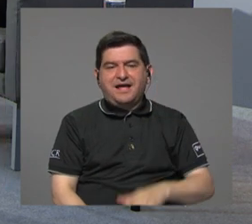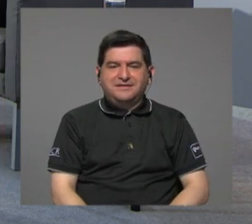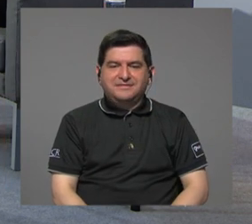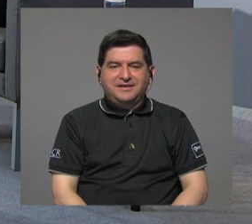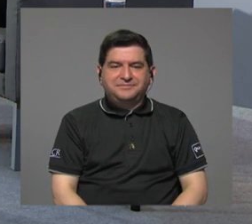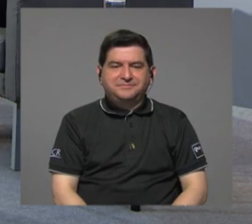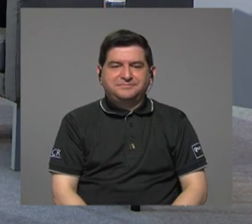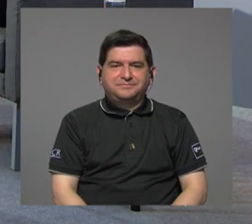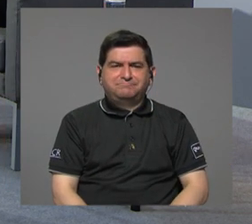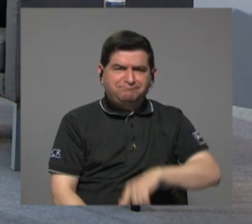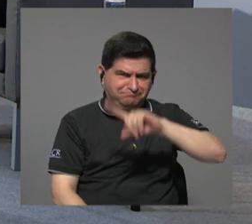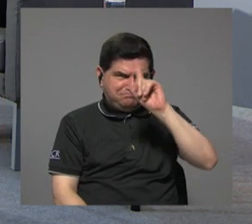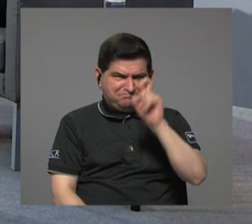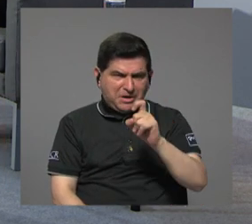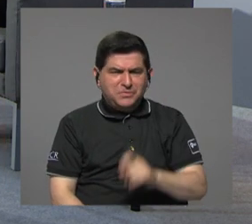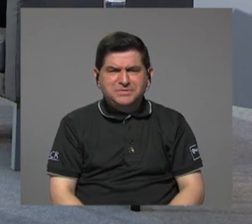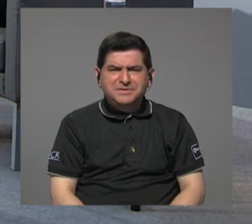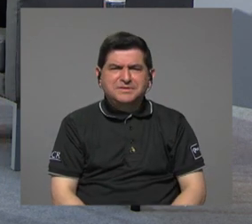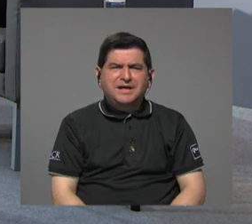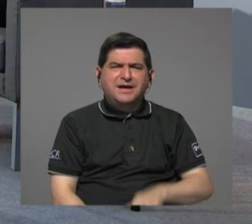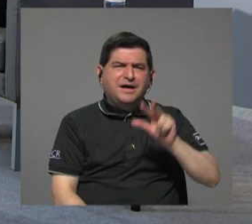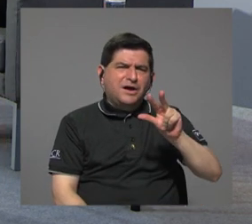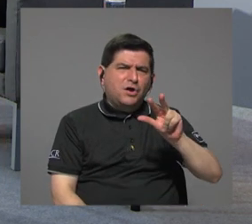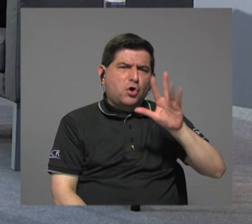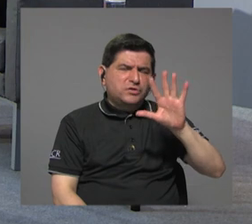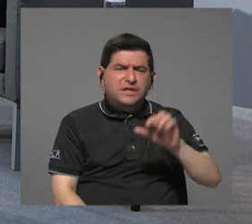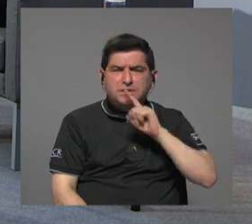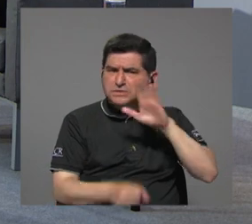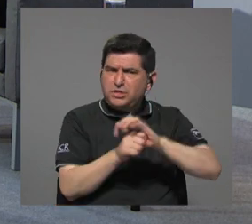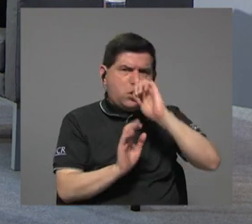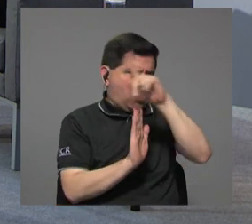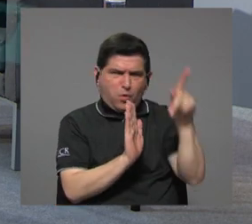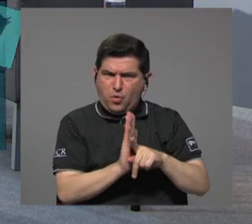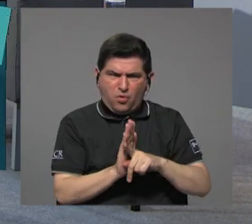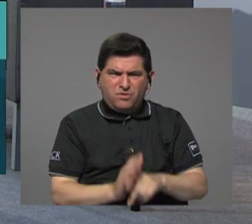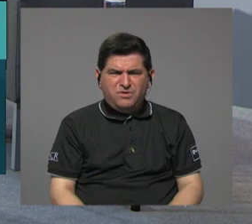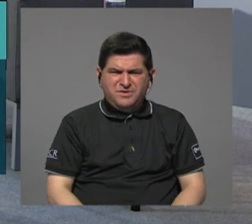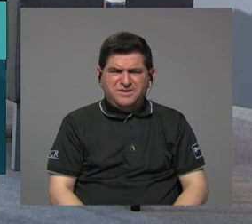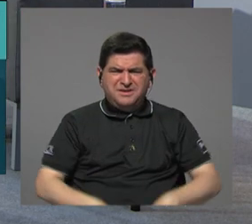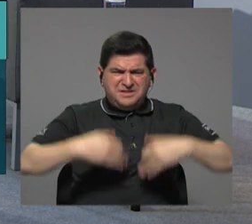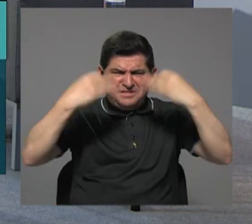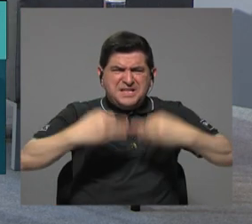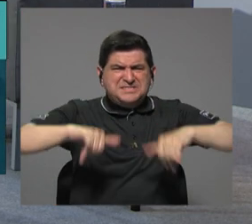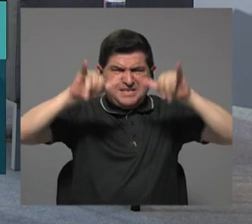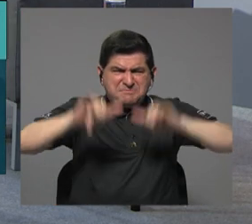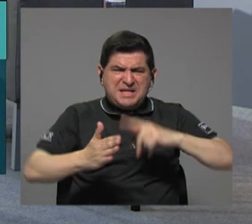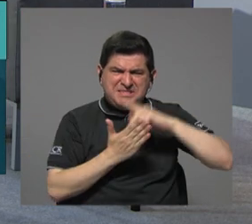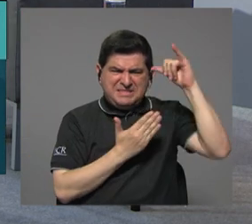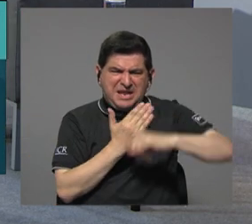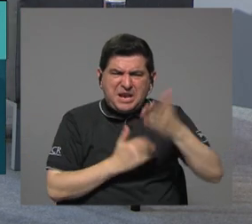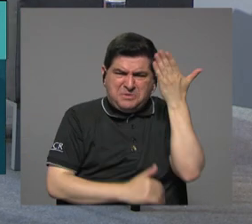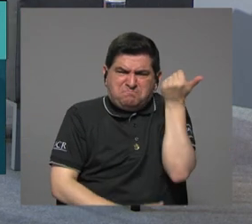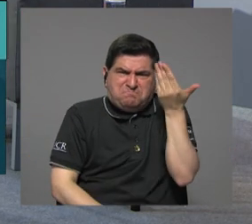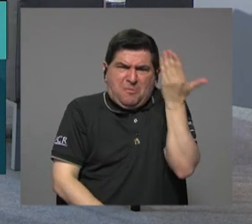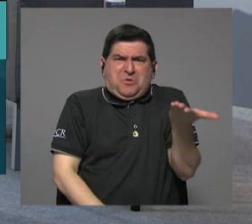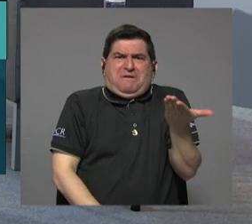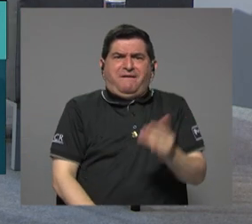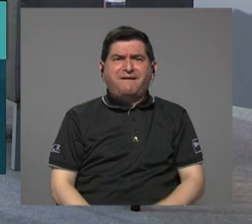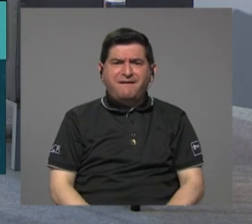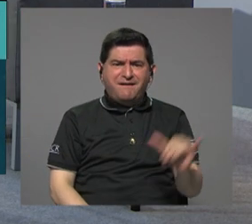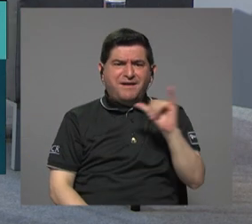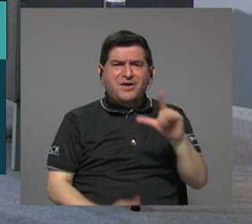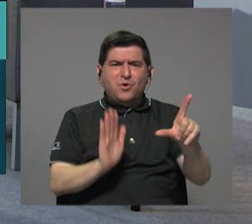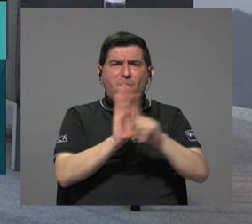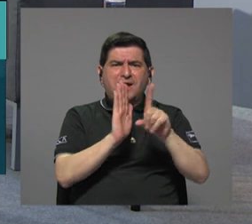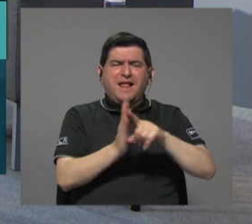nos pregunta pero con 35 inconstitucionalidad es porque se decide sostener un proyecto será igual a la